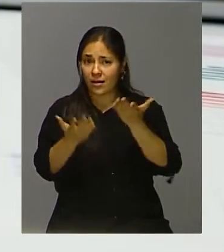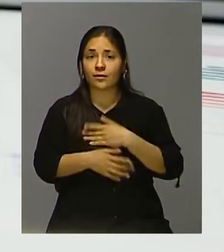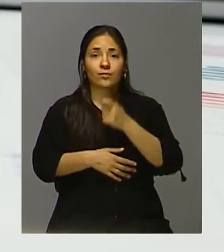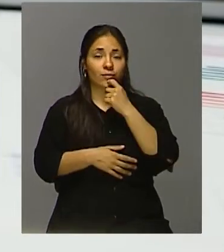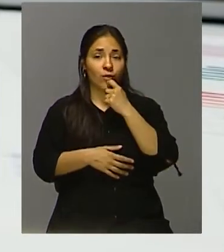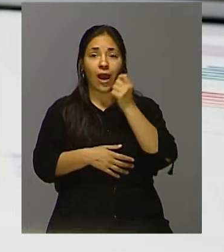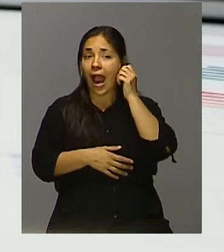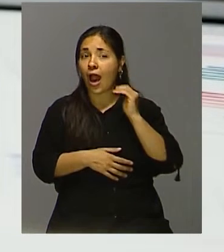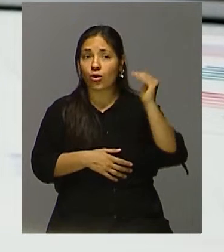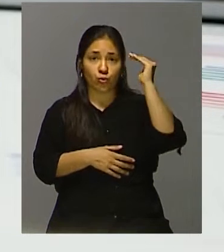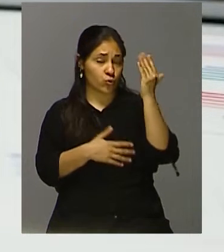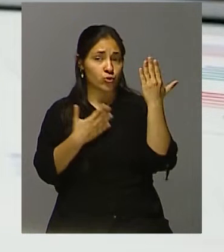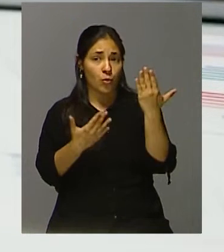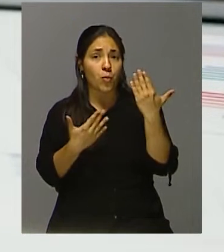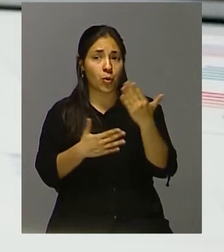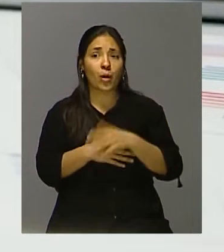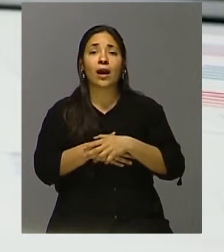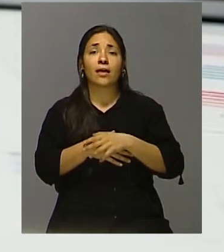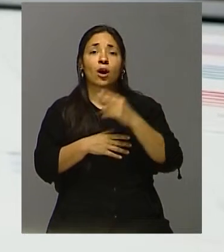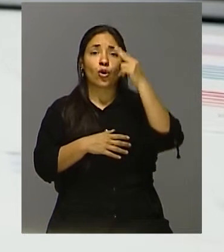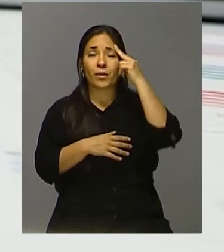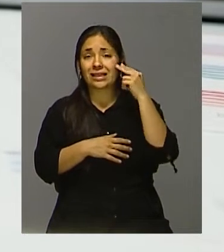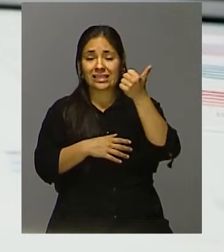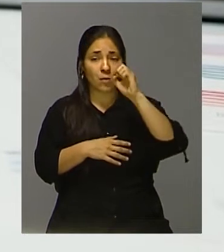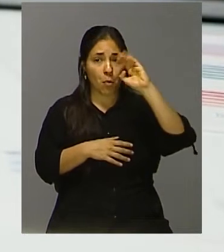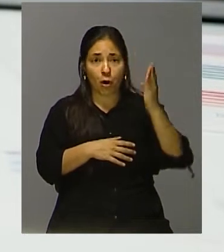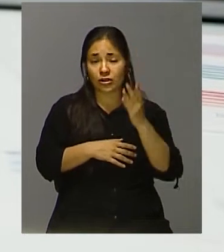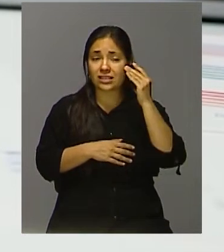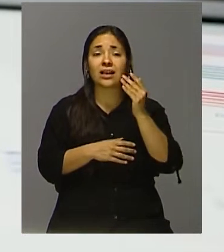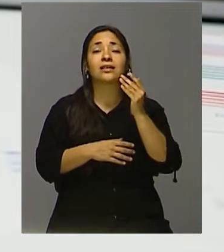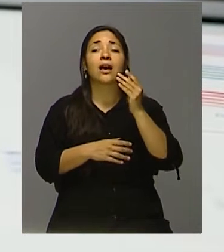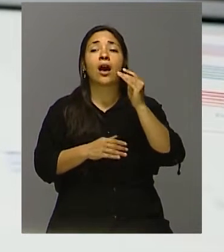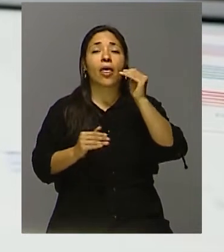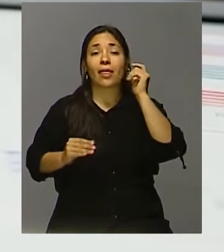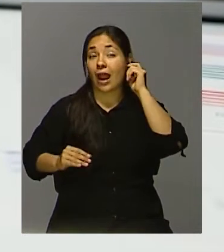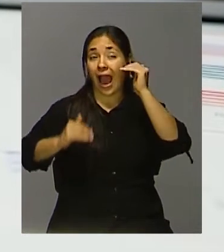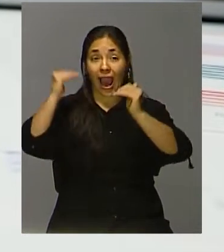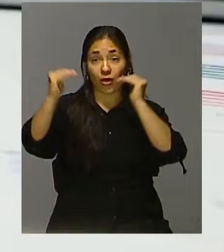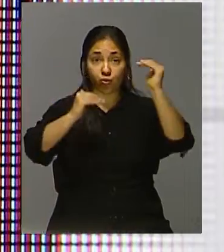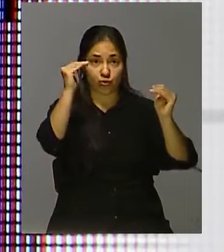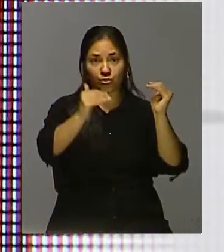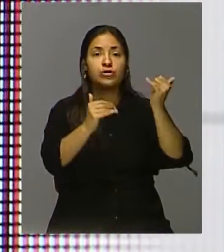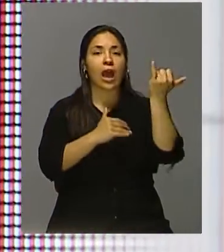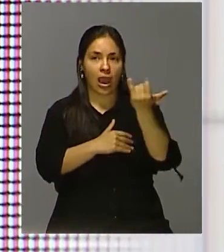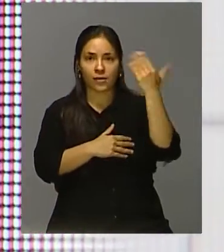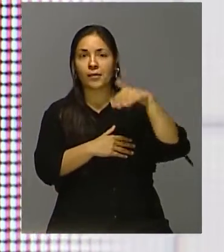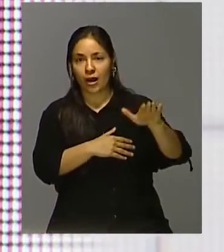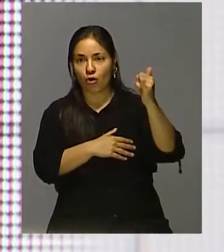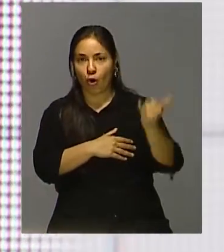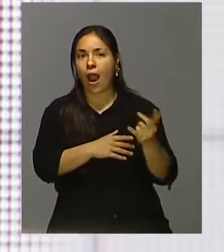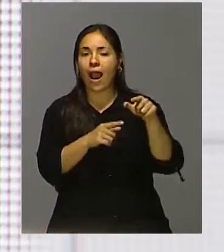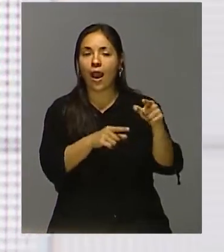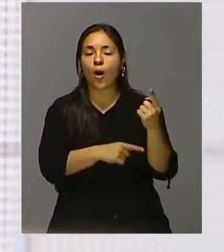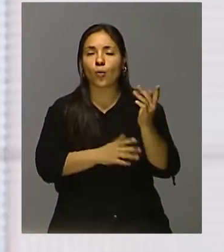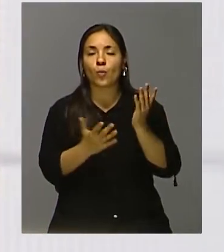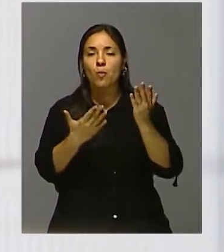adulto en general se calcula que el 96% de los adultos tienen una cuenta, Mm. lo cual